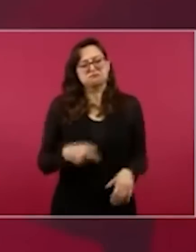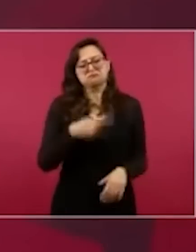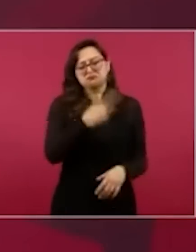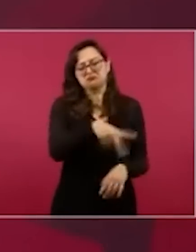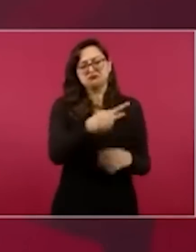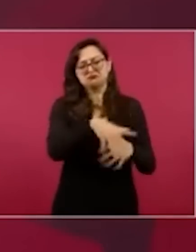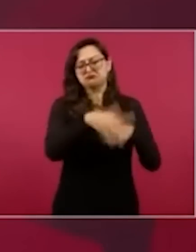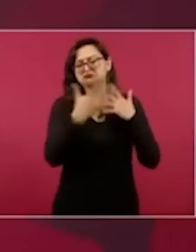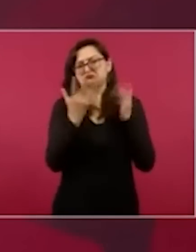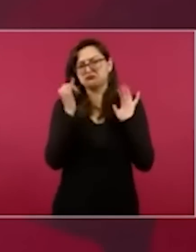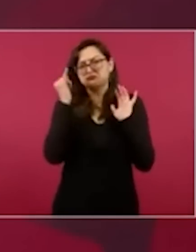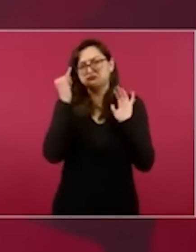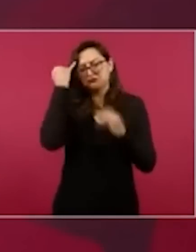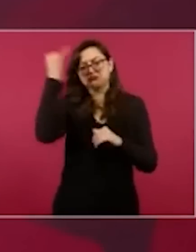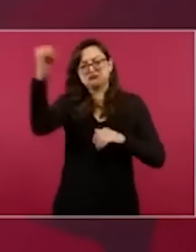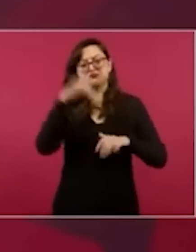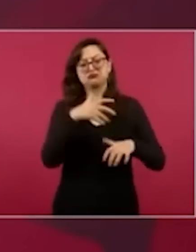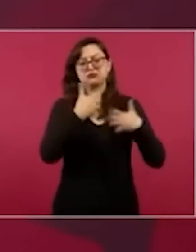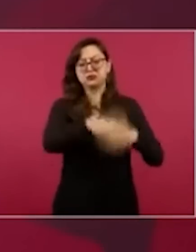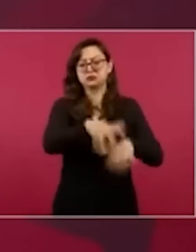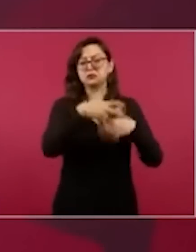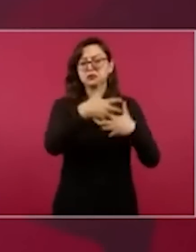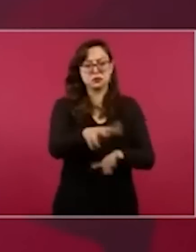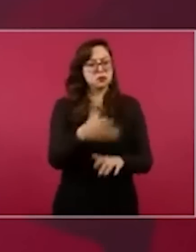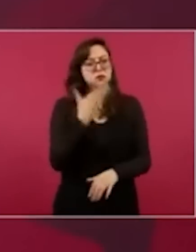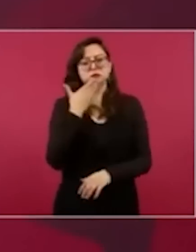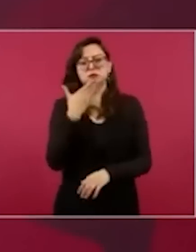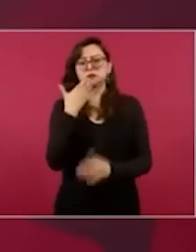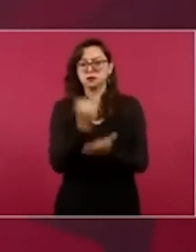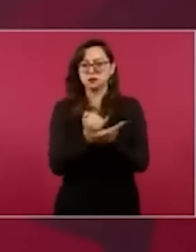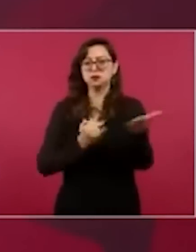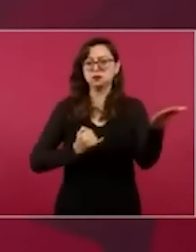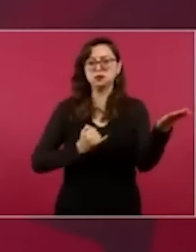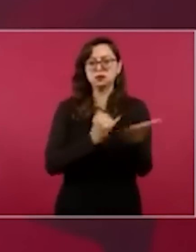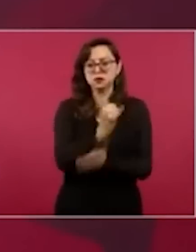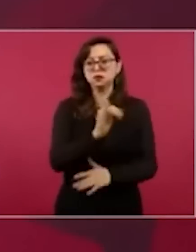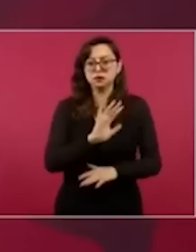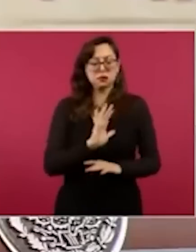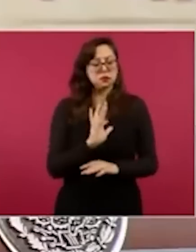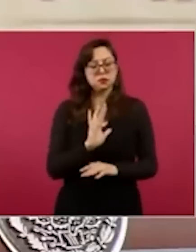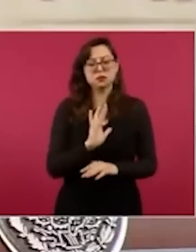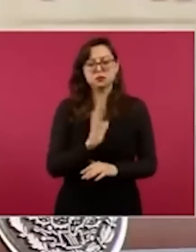manifestarse. Ayer, afortunadamente, hubo saldo blanco,